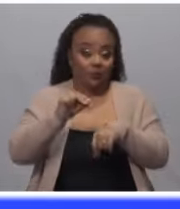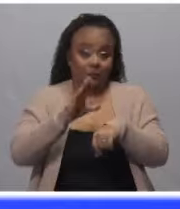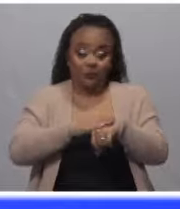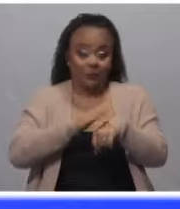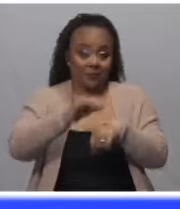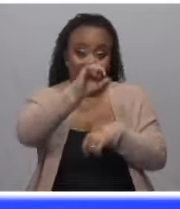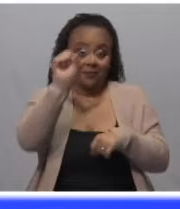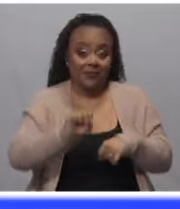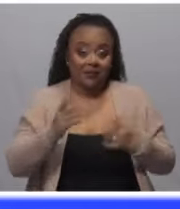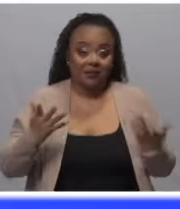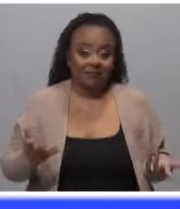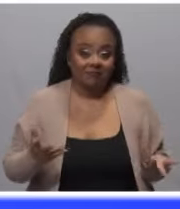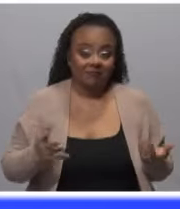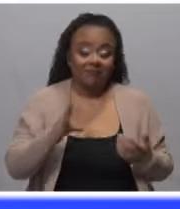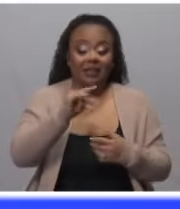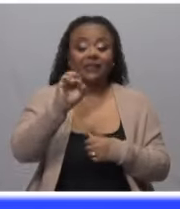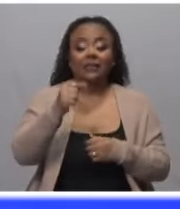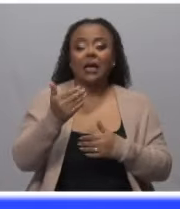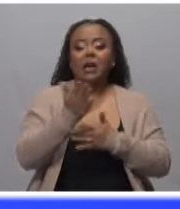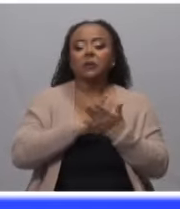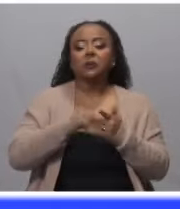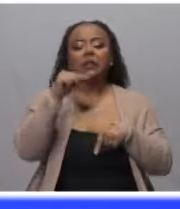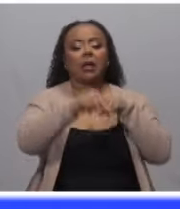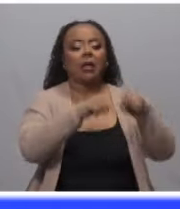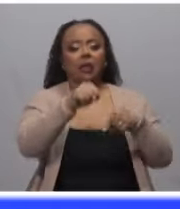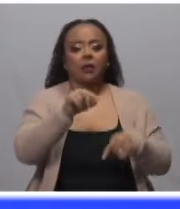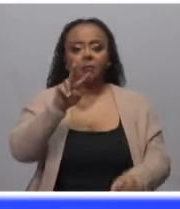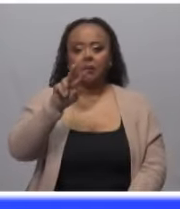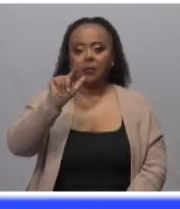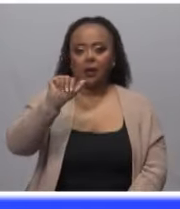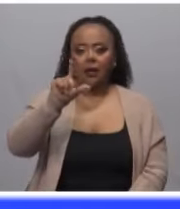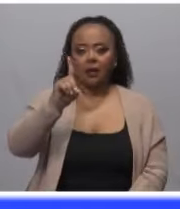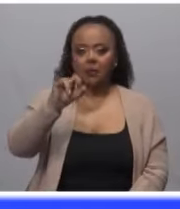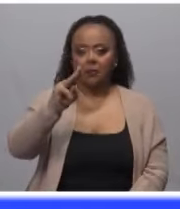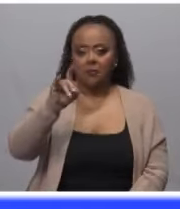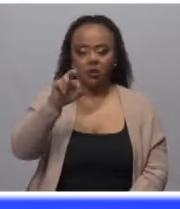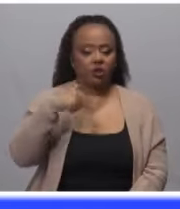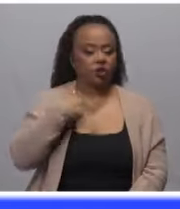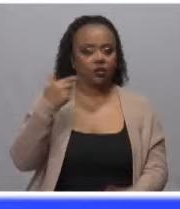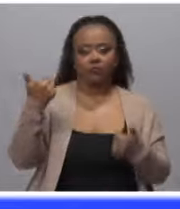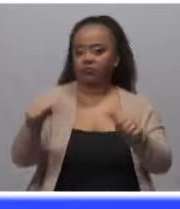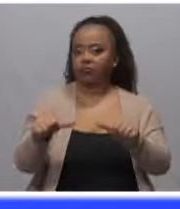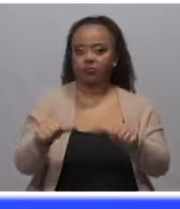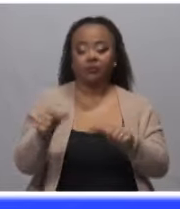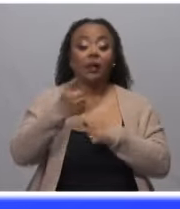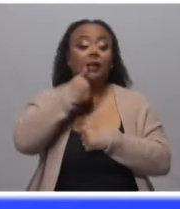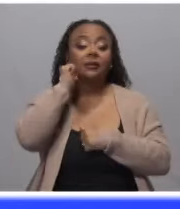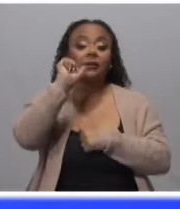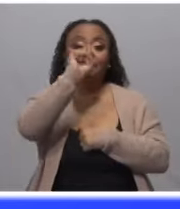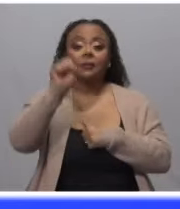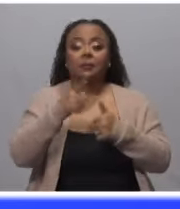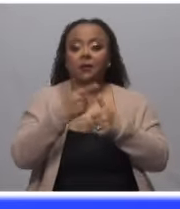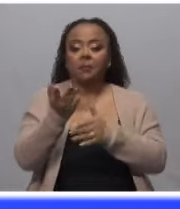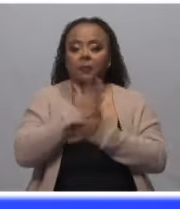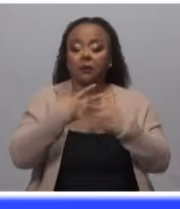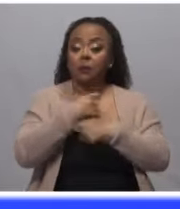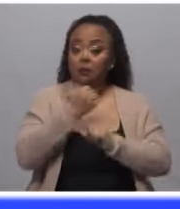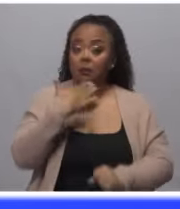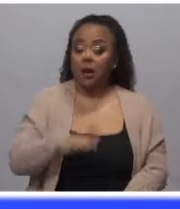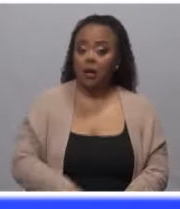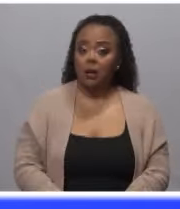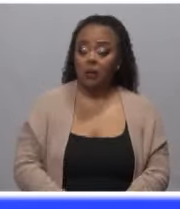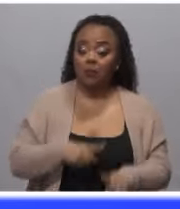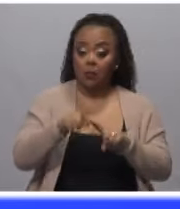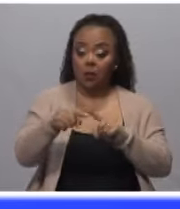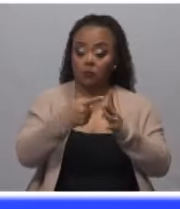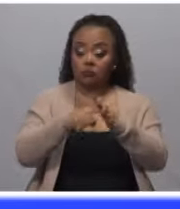eh Y sí hay algunos señalamientos hacia Vladimir con los que yo no concuerdo por ejemplo ayer el sapriza en la primera parte lo hace mal pero él